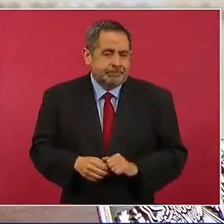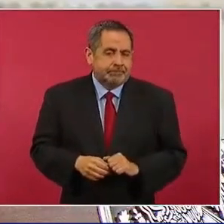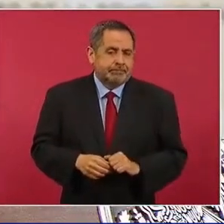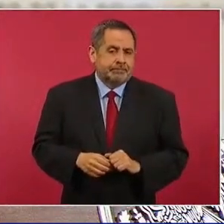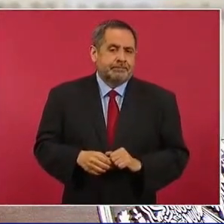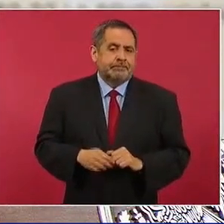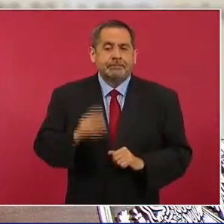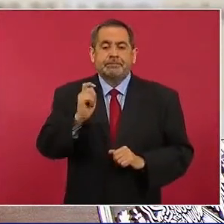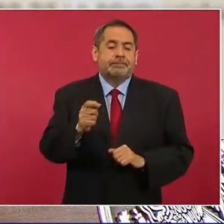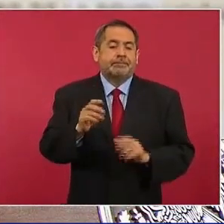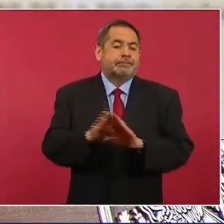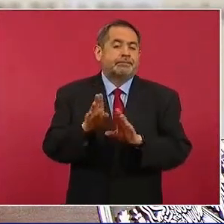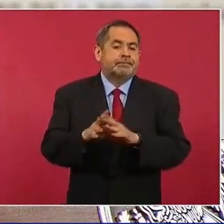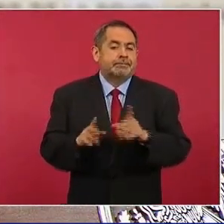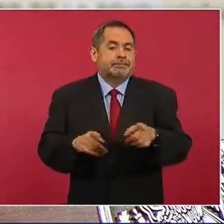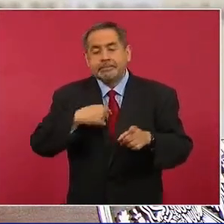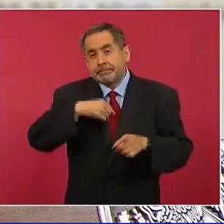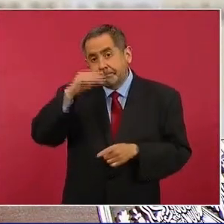un asunto